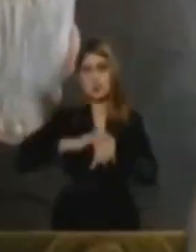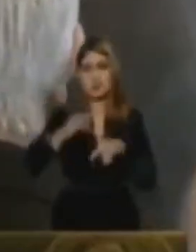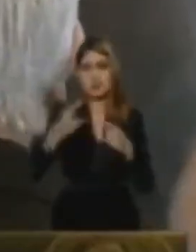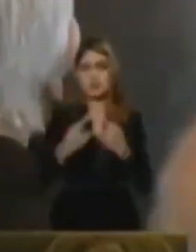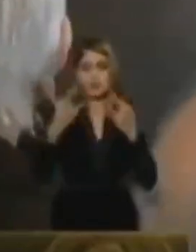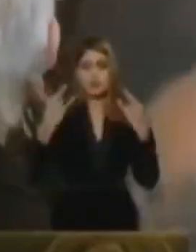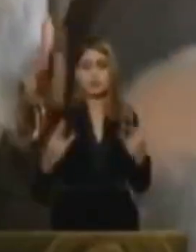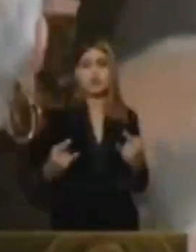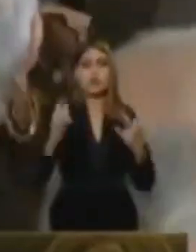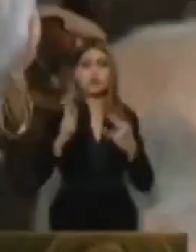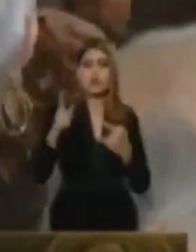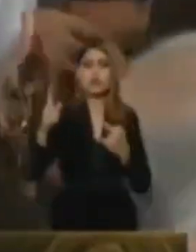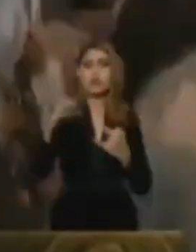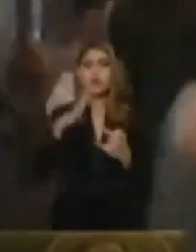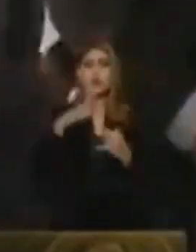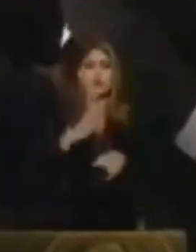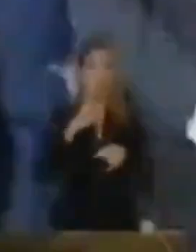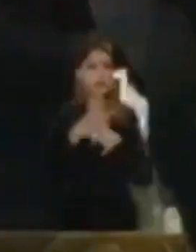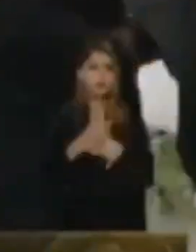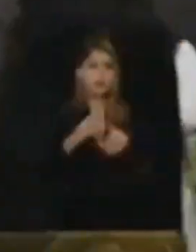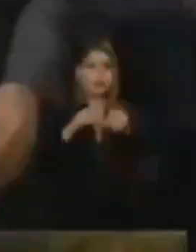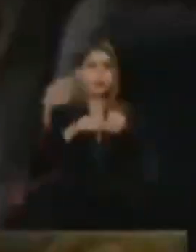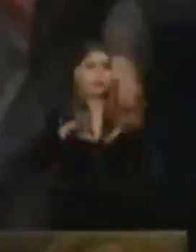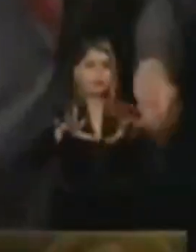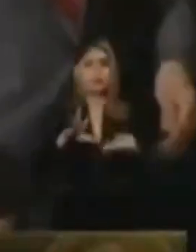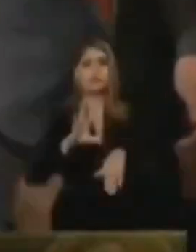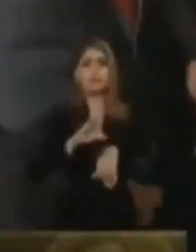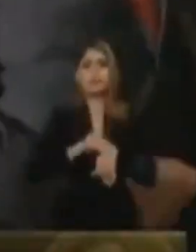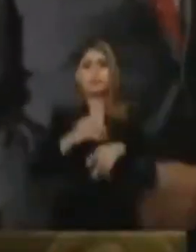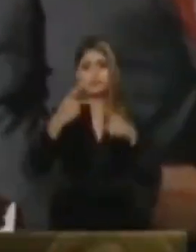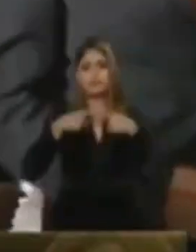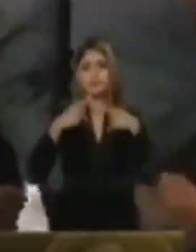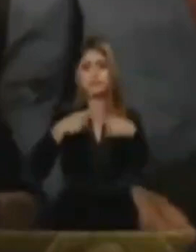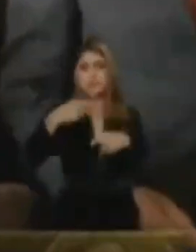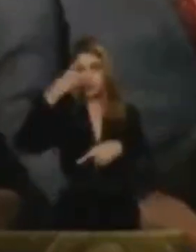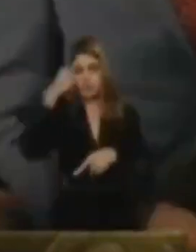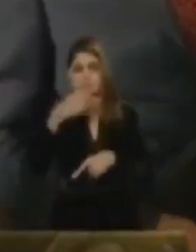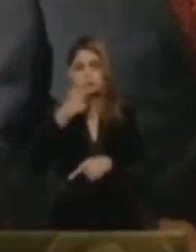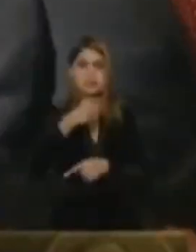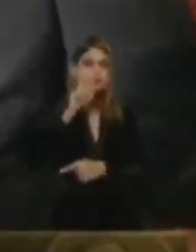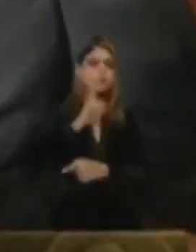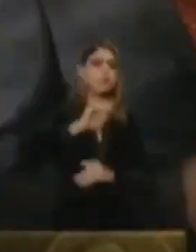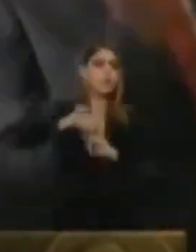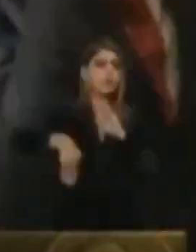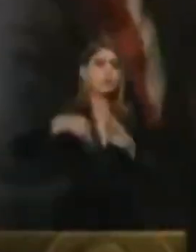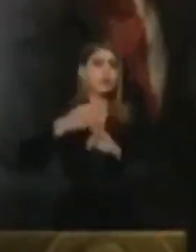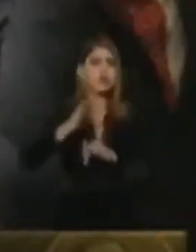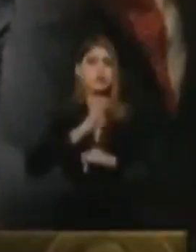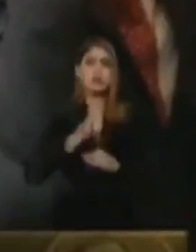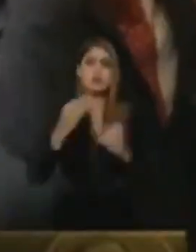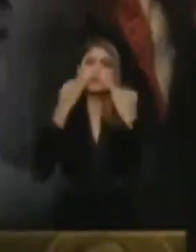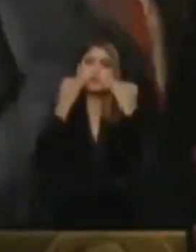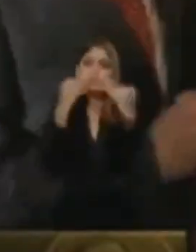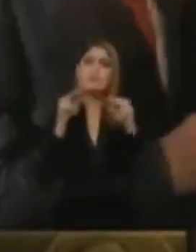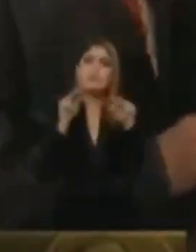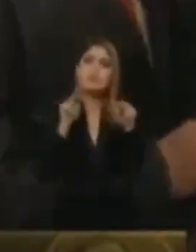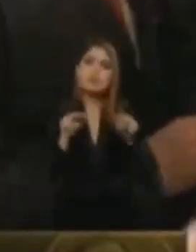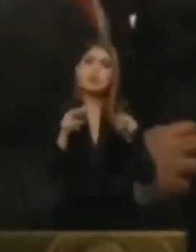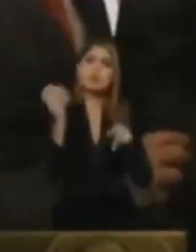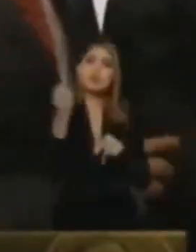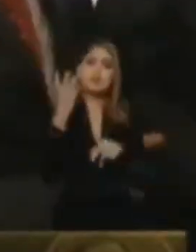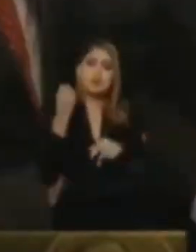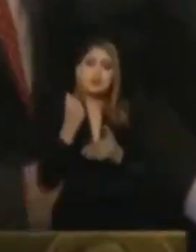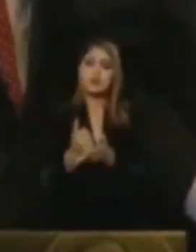que ha sido un medio de comunicación que permite a todas y todos los mexicanos poder presenciar este tipo de eventos, acercar el